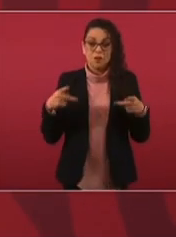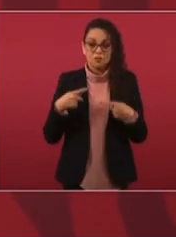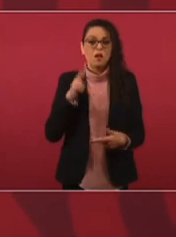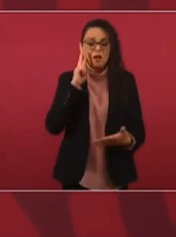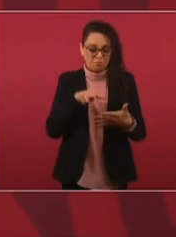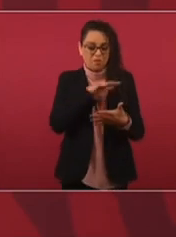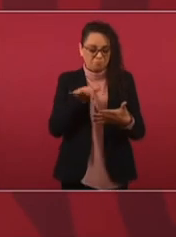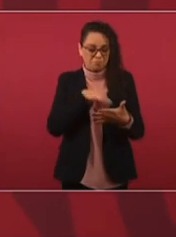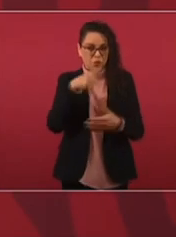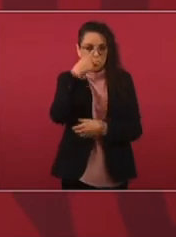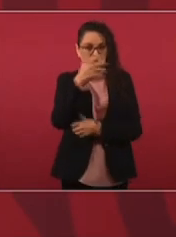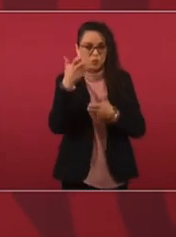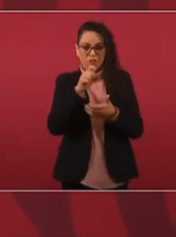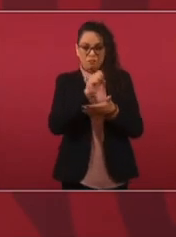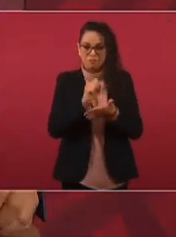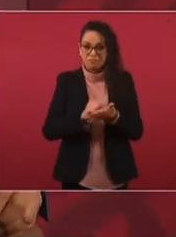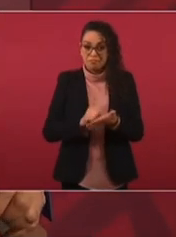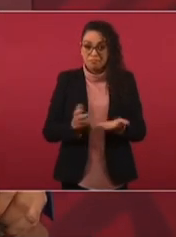aceptado